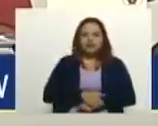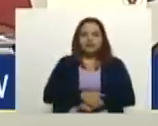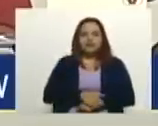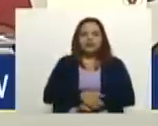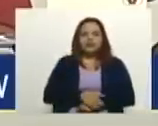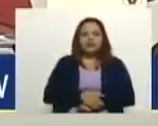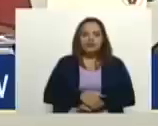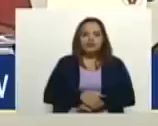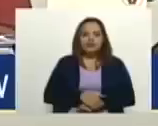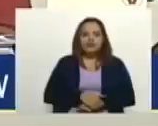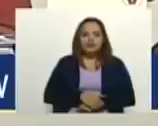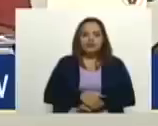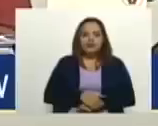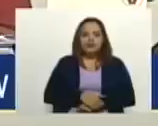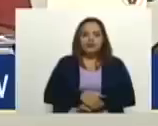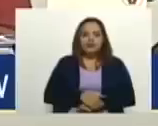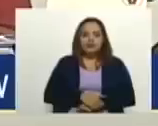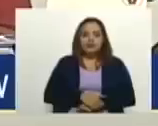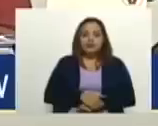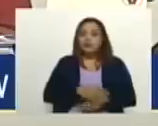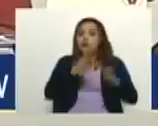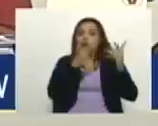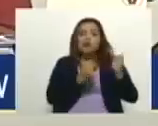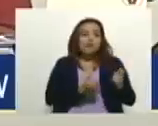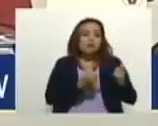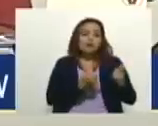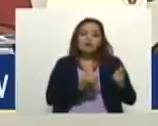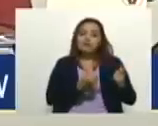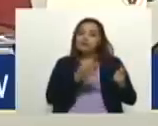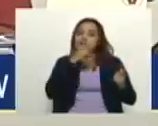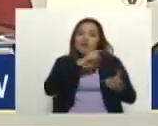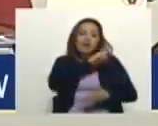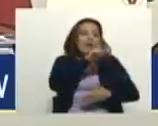Se le van a caer los números solitos.